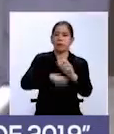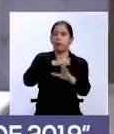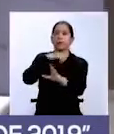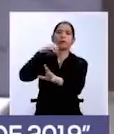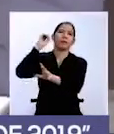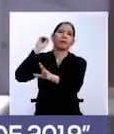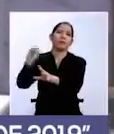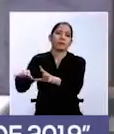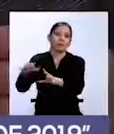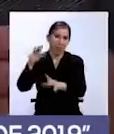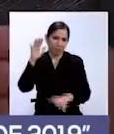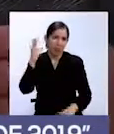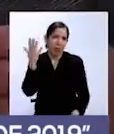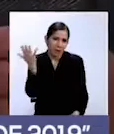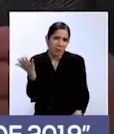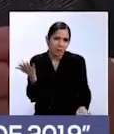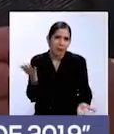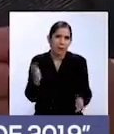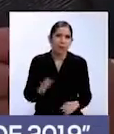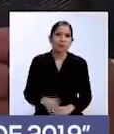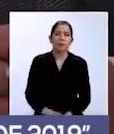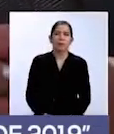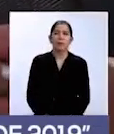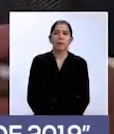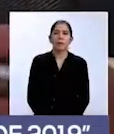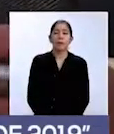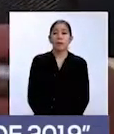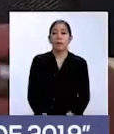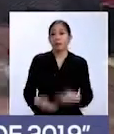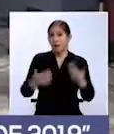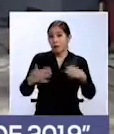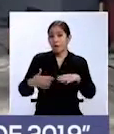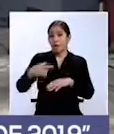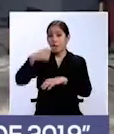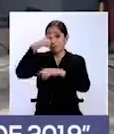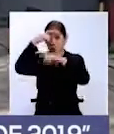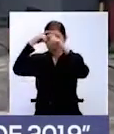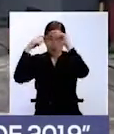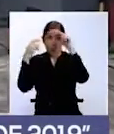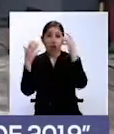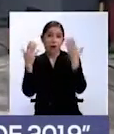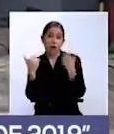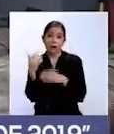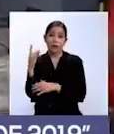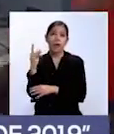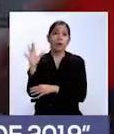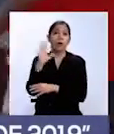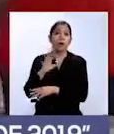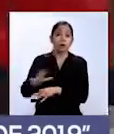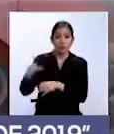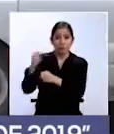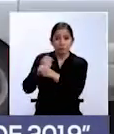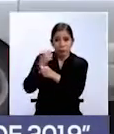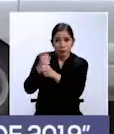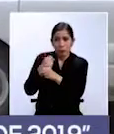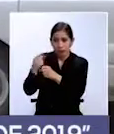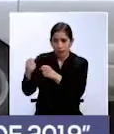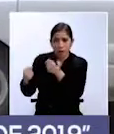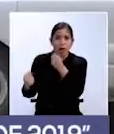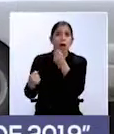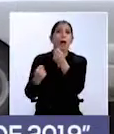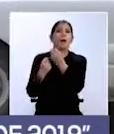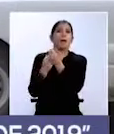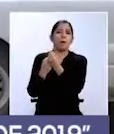diría popularmente. Un esfuerzo hecho por los bolivianos con el apoyo de la cooperación